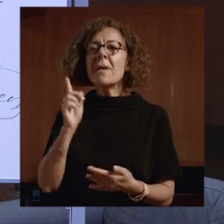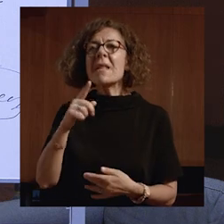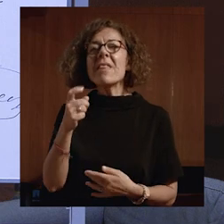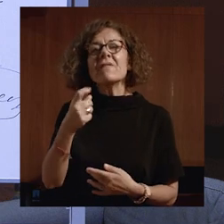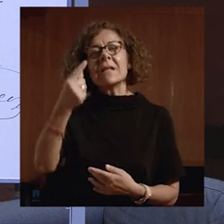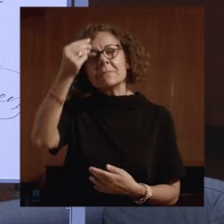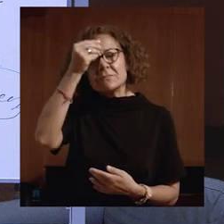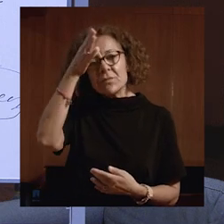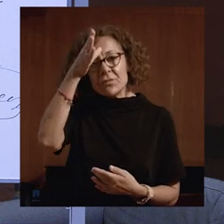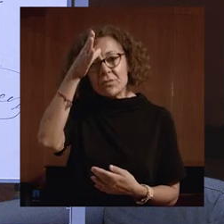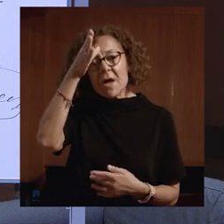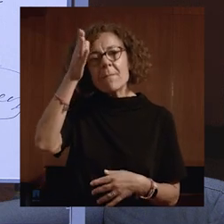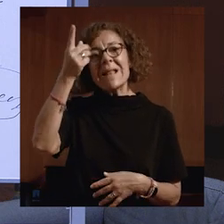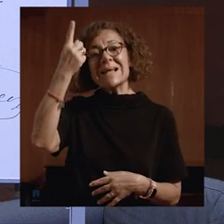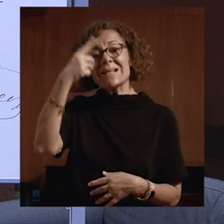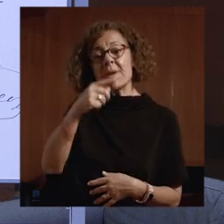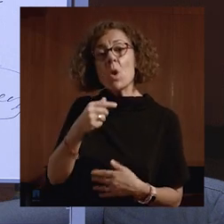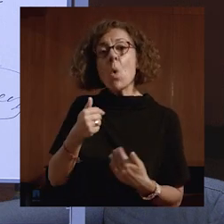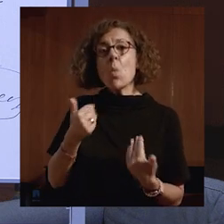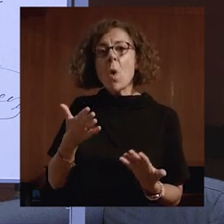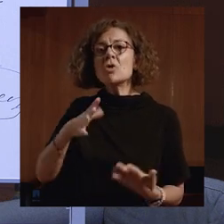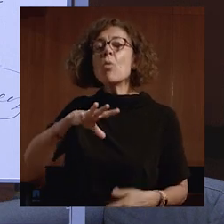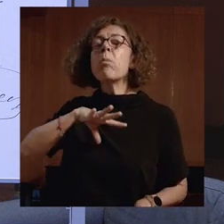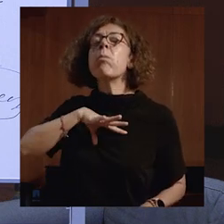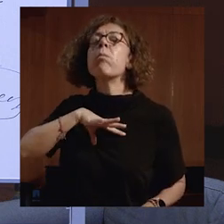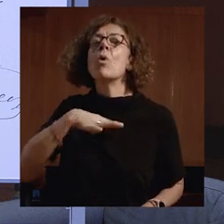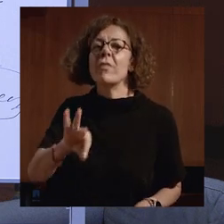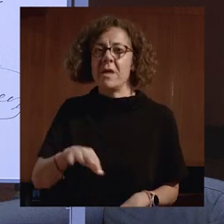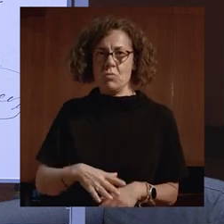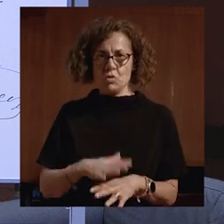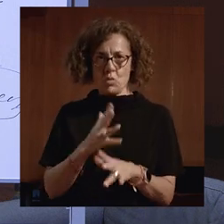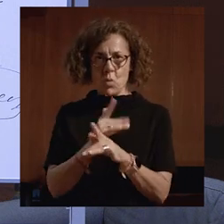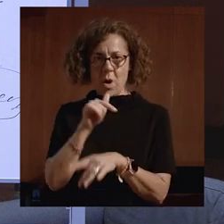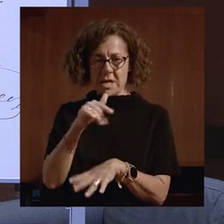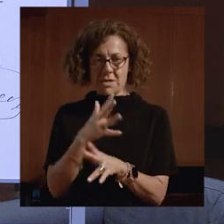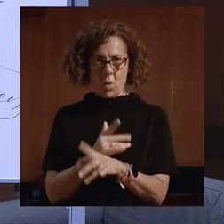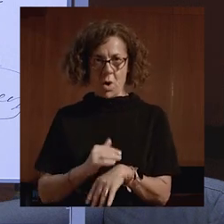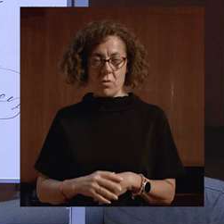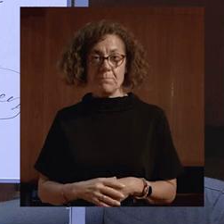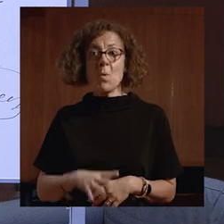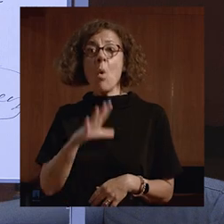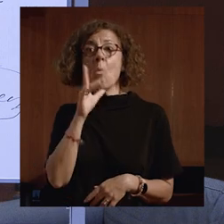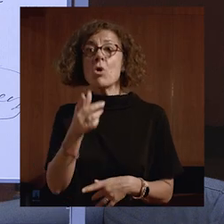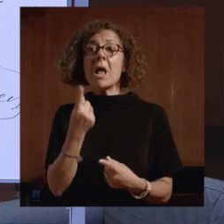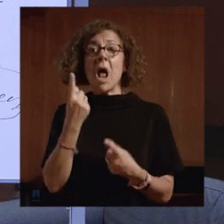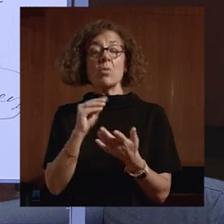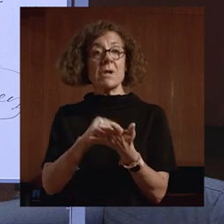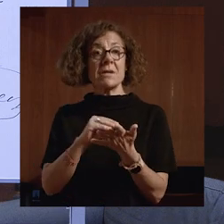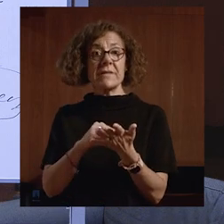sabiduría suficiente como para saber cuánto podemos jugar al juego. Porque hay veces que